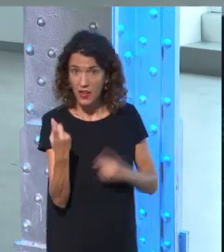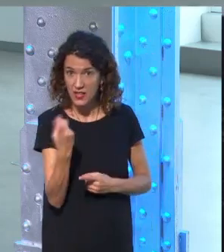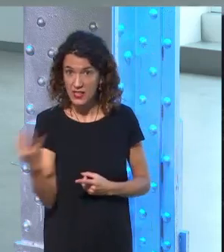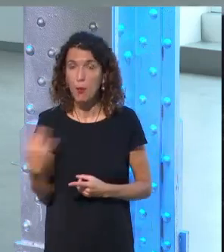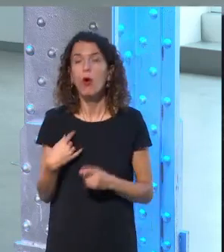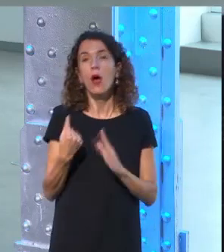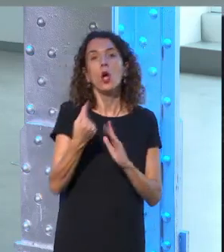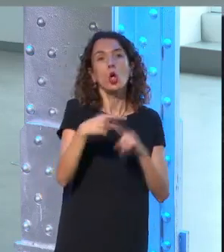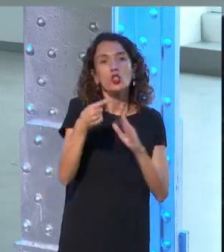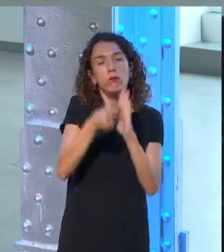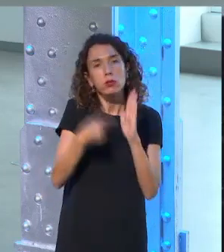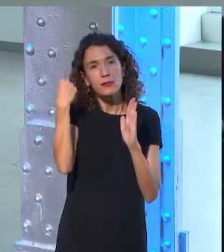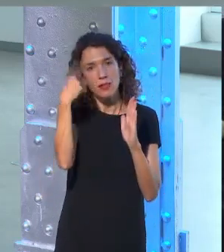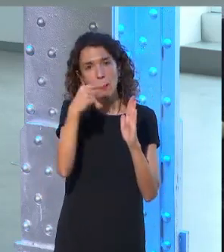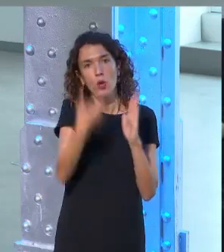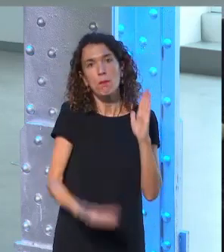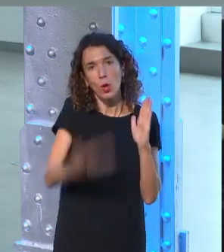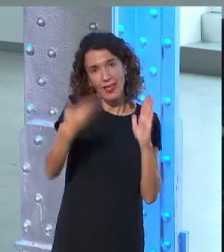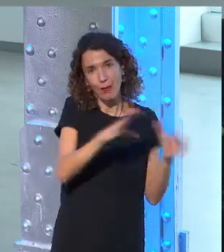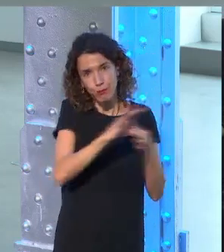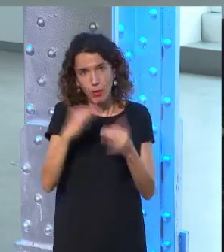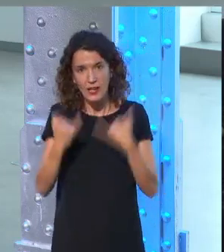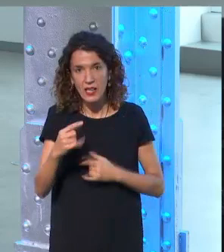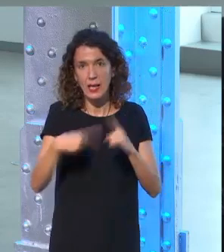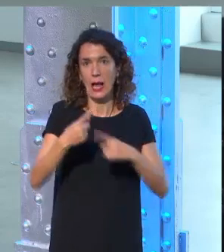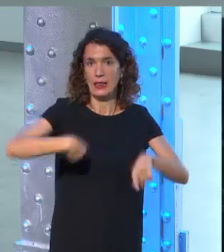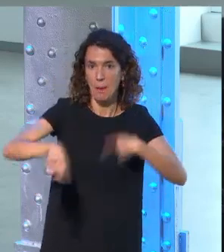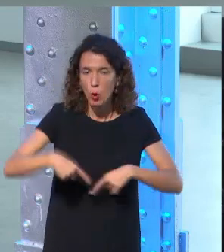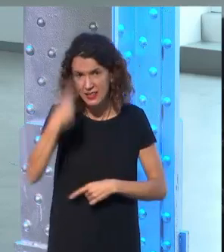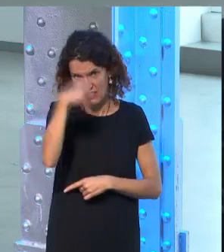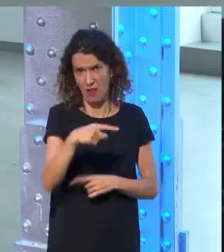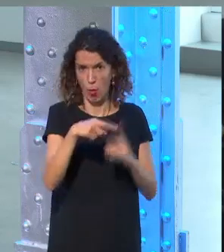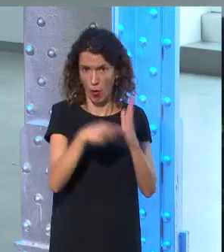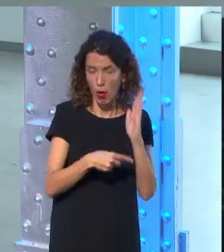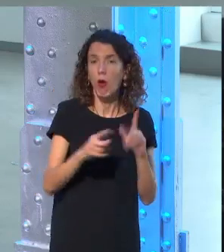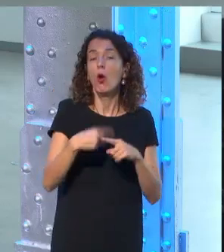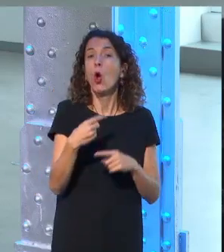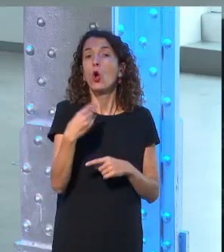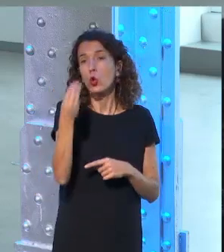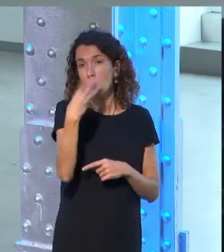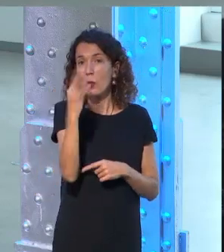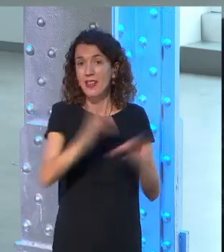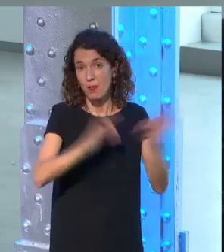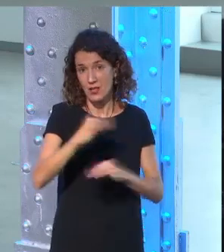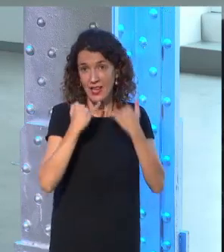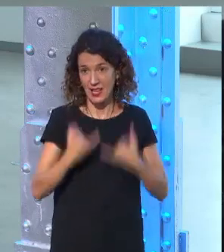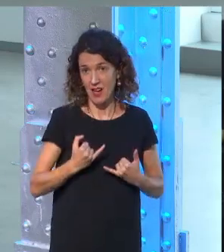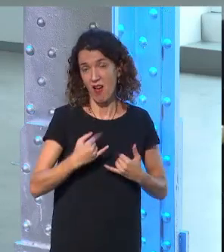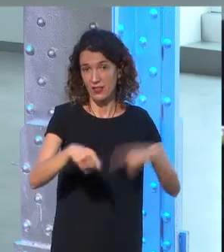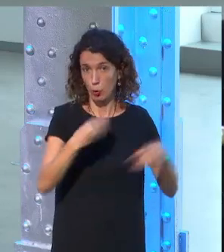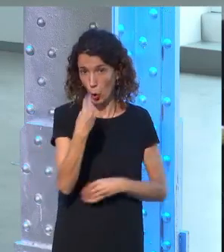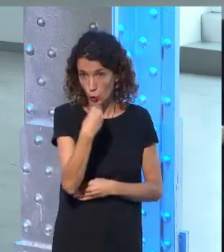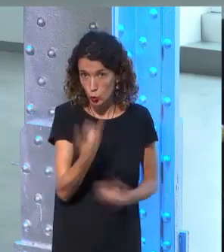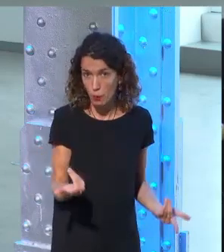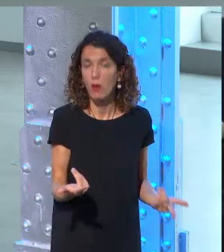los aspectos que son importantes, que tienen que ver con la energía, con el transporte, ¿no? que consume el 40%, ¿no?, de la energía en nuestro país,